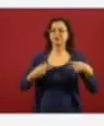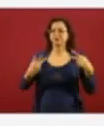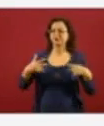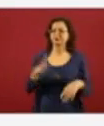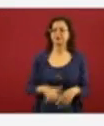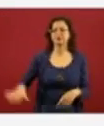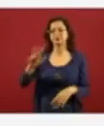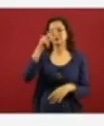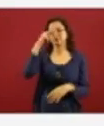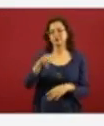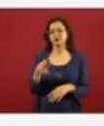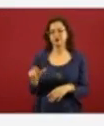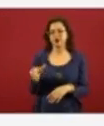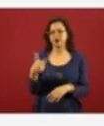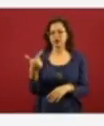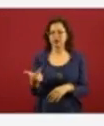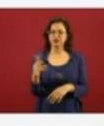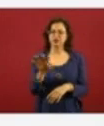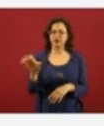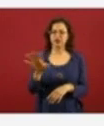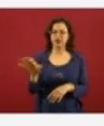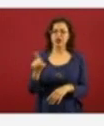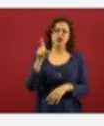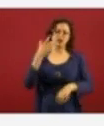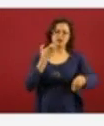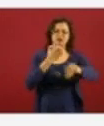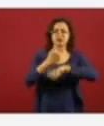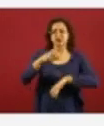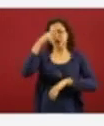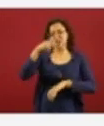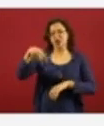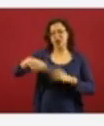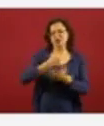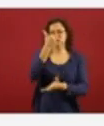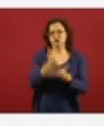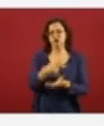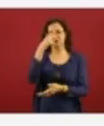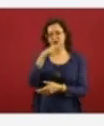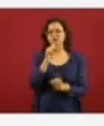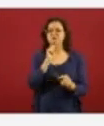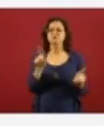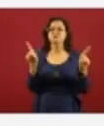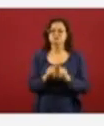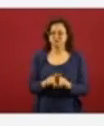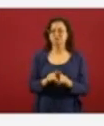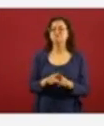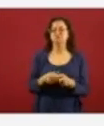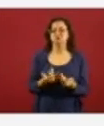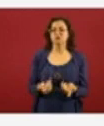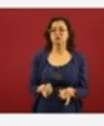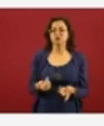México. G500, que está muy presente en el Estado de México, aquí en la Ciudad de México, una muy buena opción